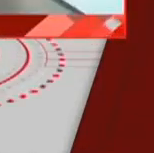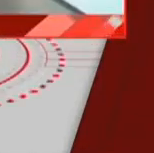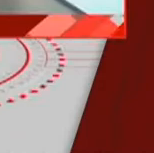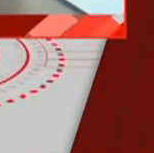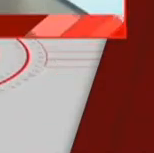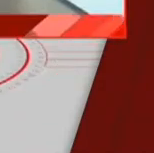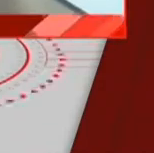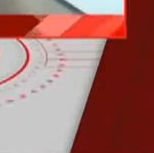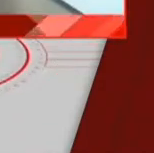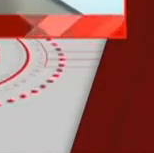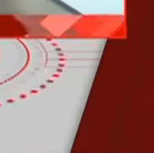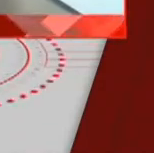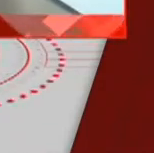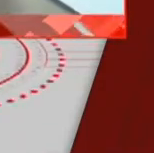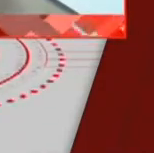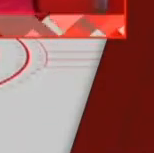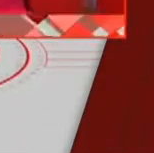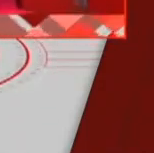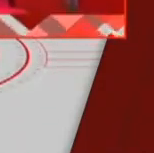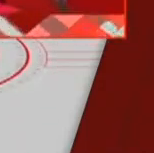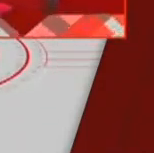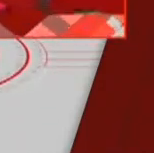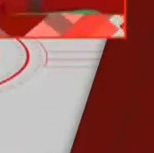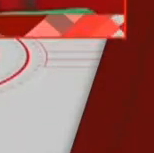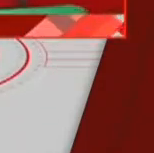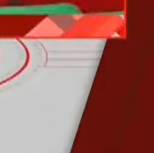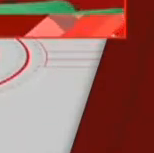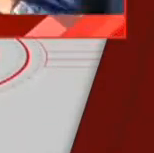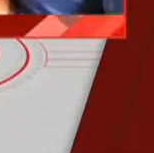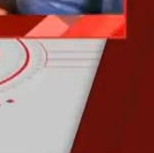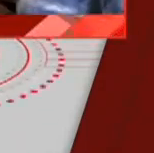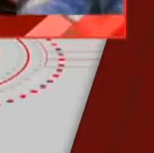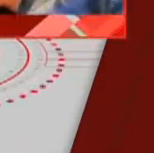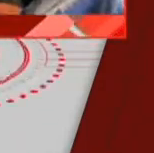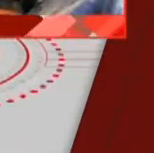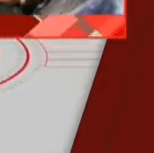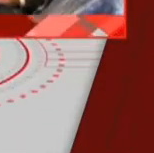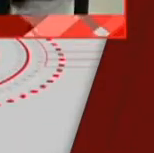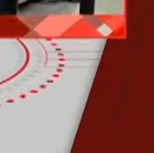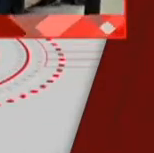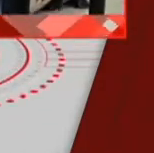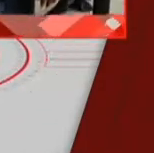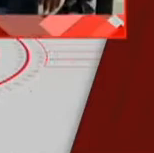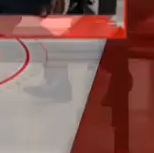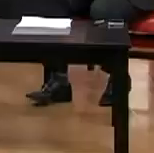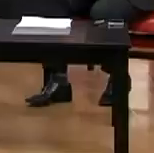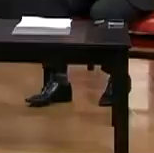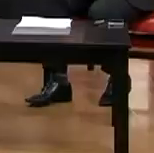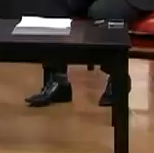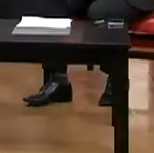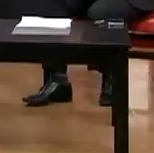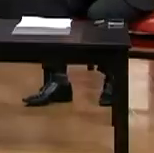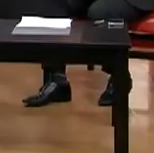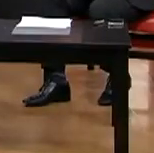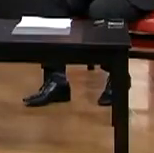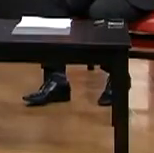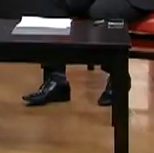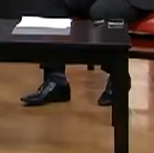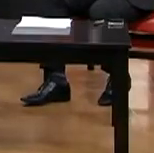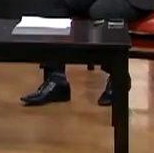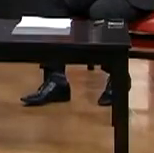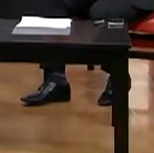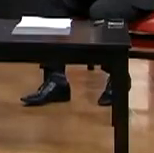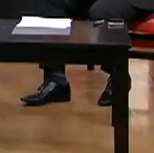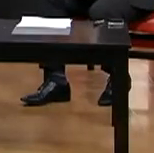por formarlos en la relación que se establece de las necesidades sociales. Dentro de esta empleabilidad, ¿cuál es la que eligen los jóvenes ya egresados?